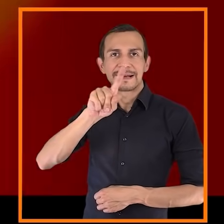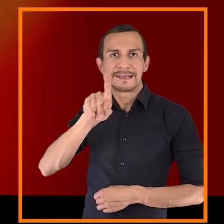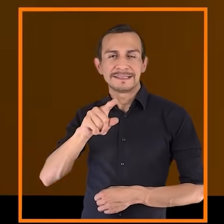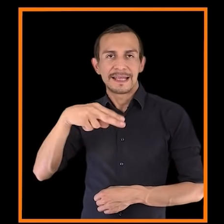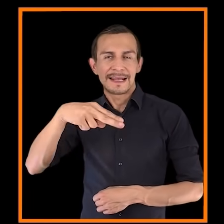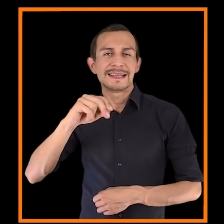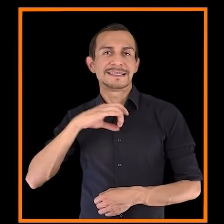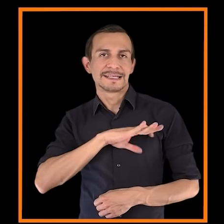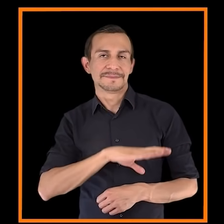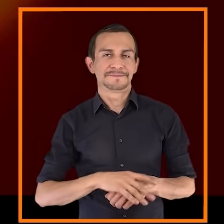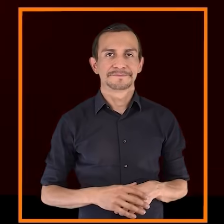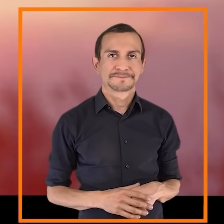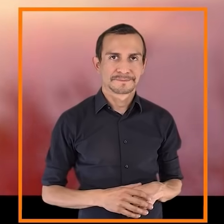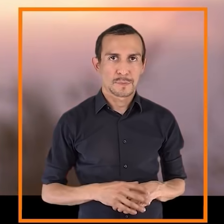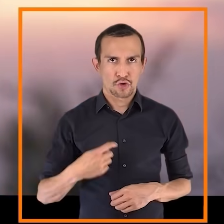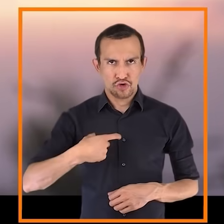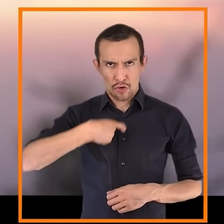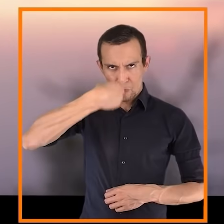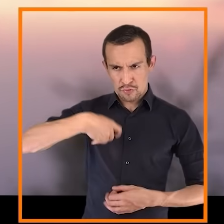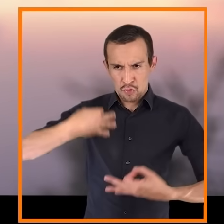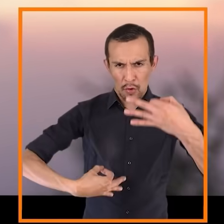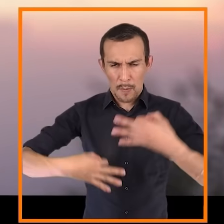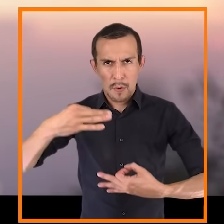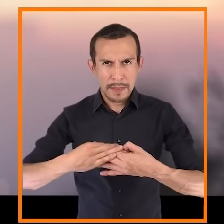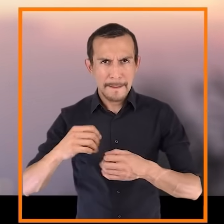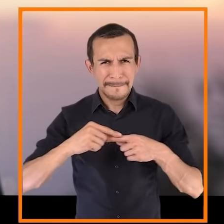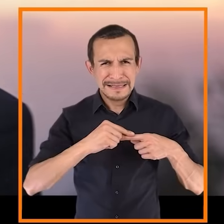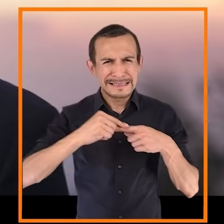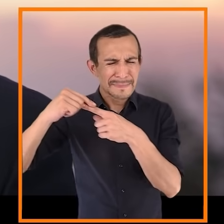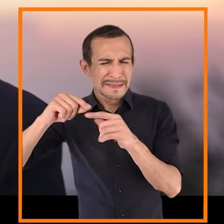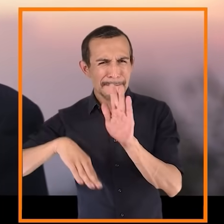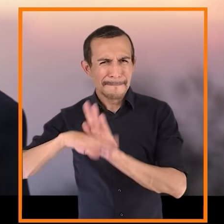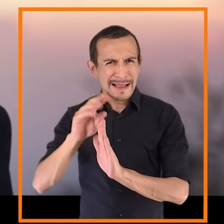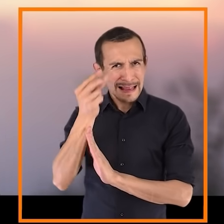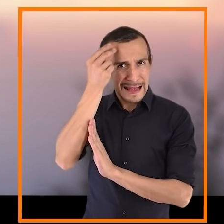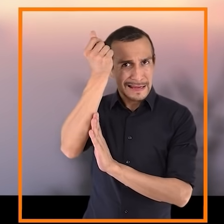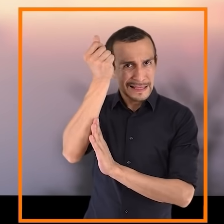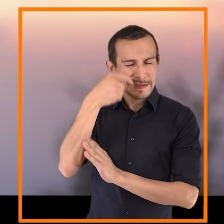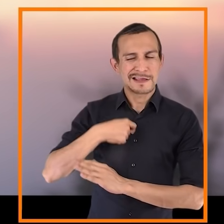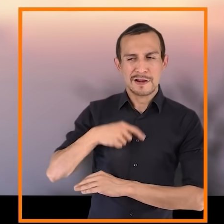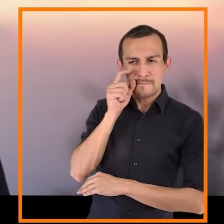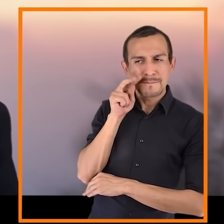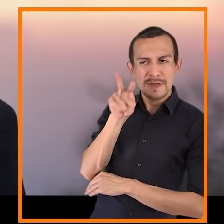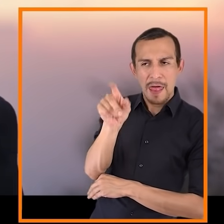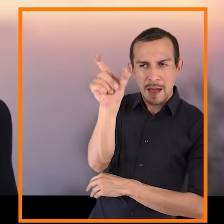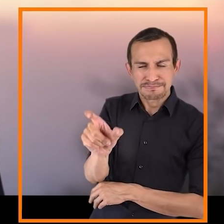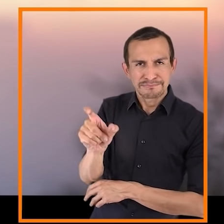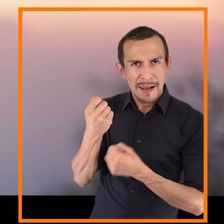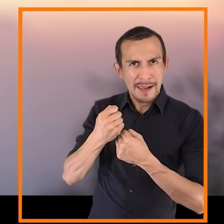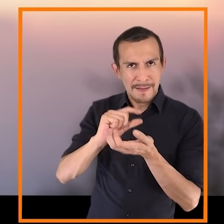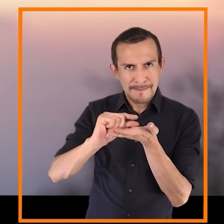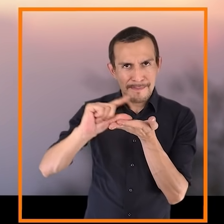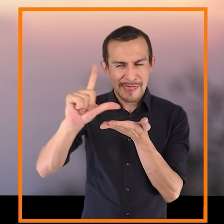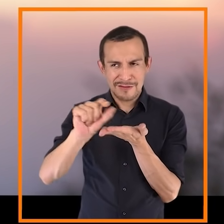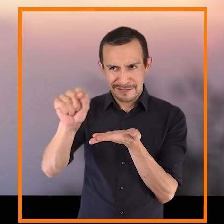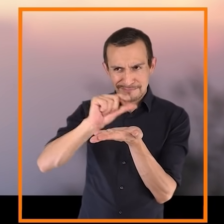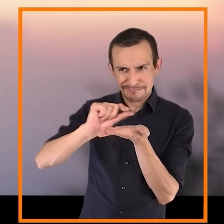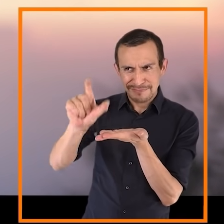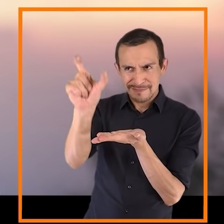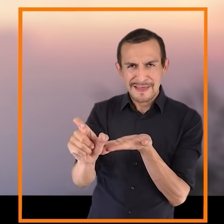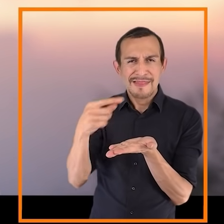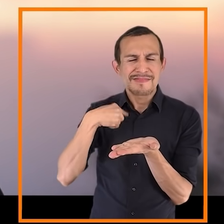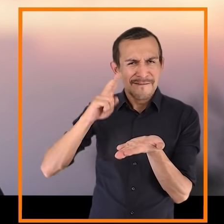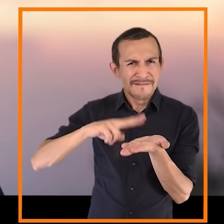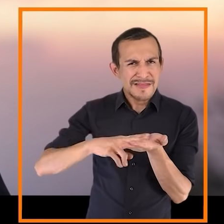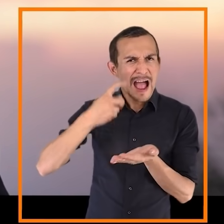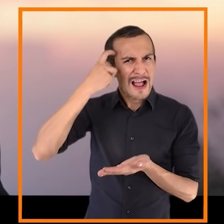RCM Chile. Como jurado yo me voy a fijar principalmente, más que en la idea, en el emprendedor. Que el emprendedor realmente